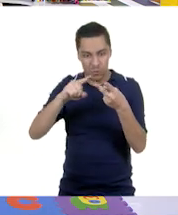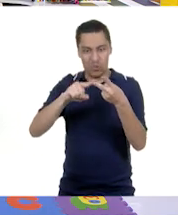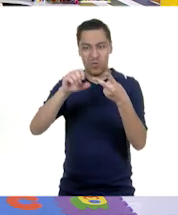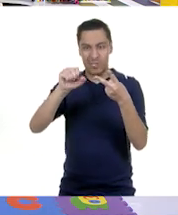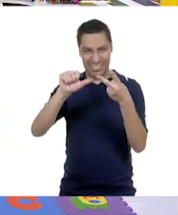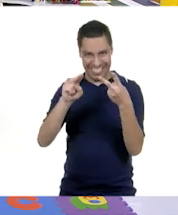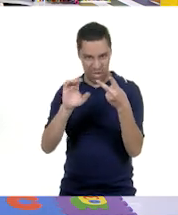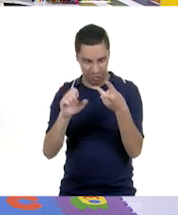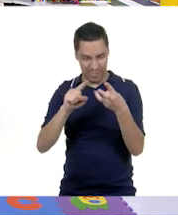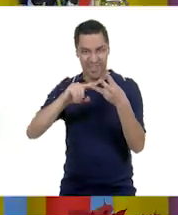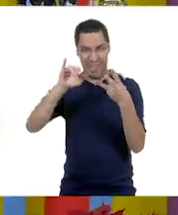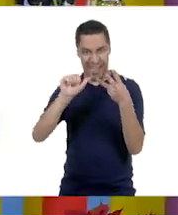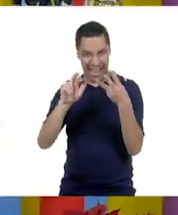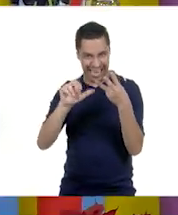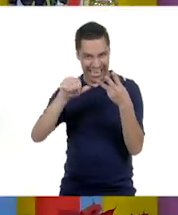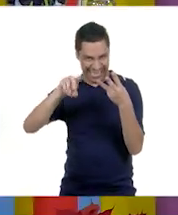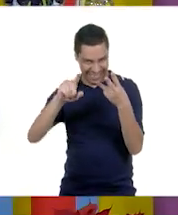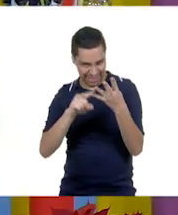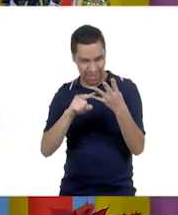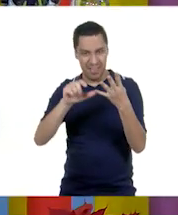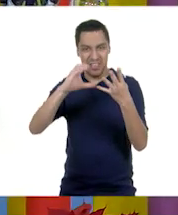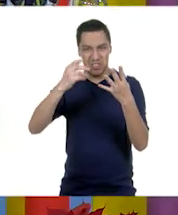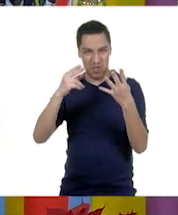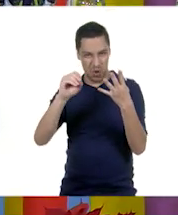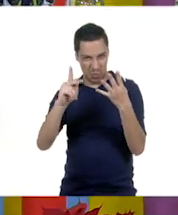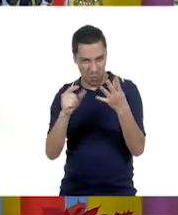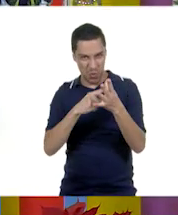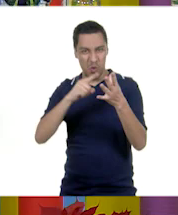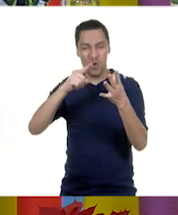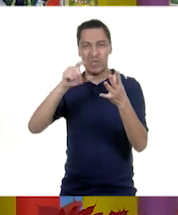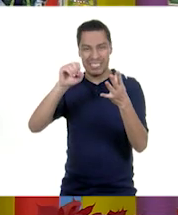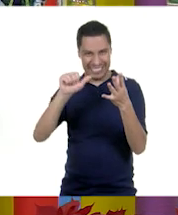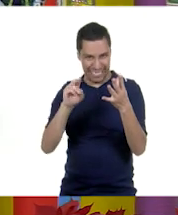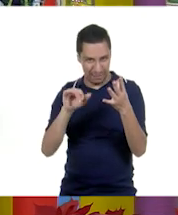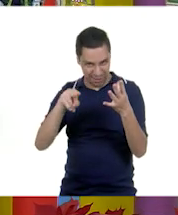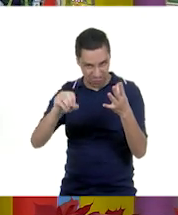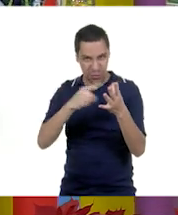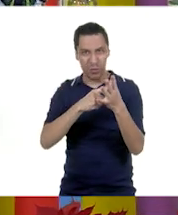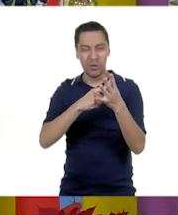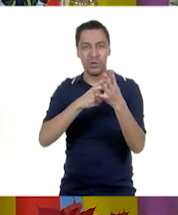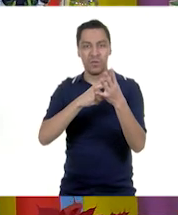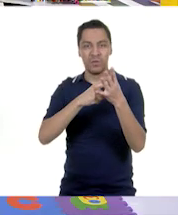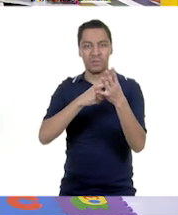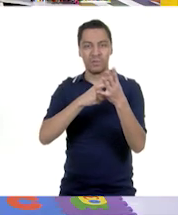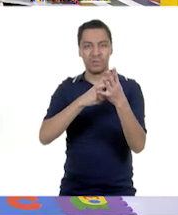sauce, jacaranda, chopo, álamo, cedro, sabino,